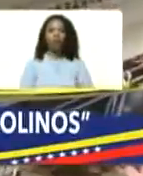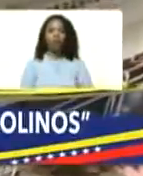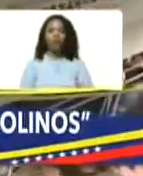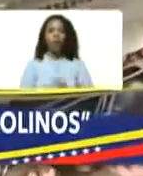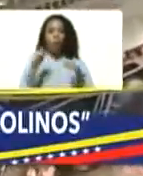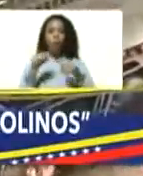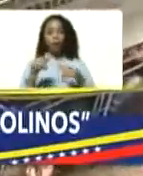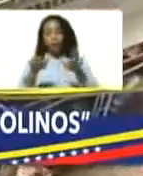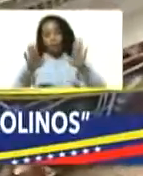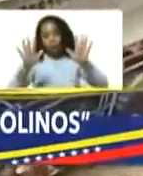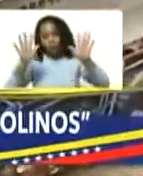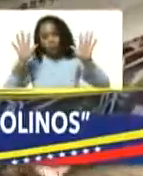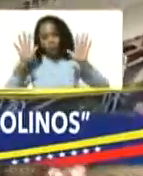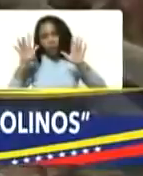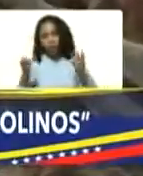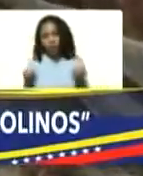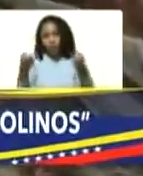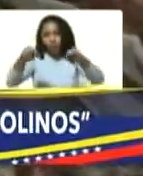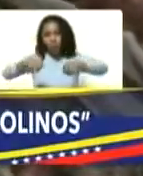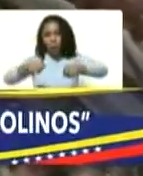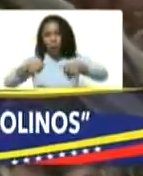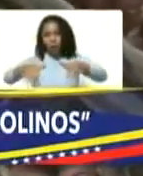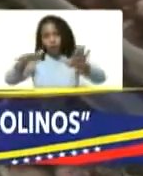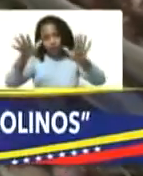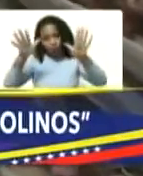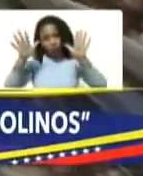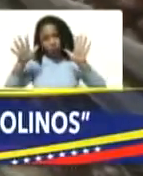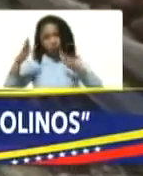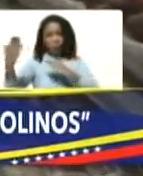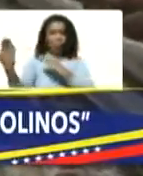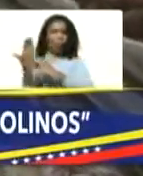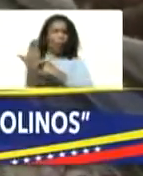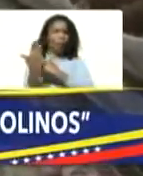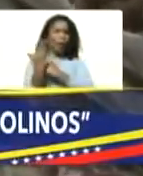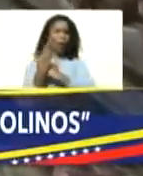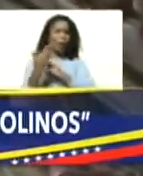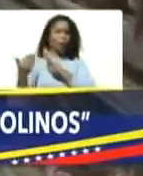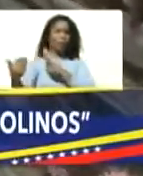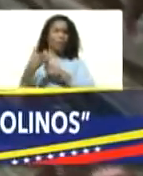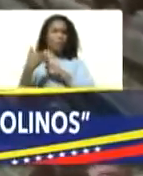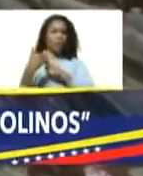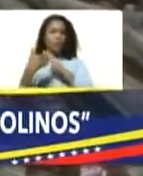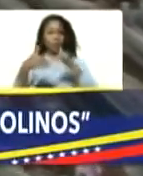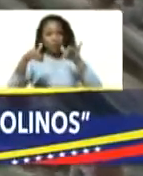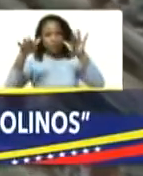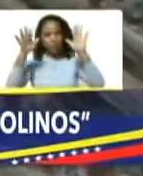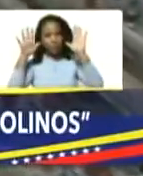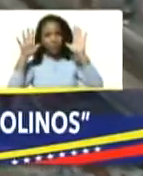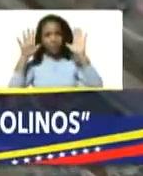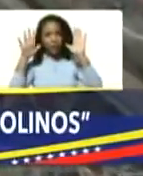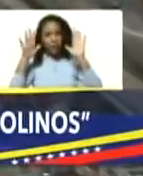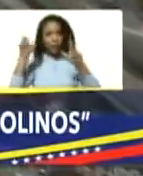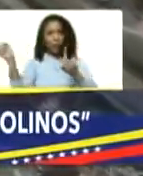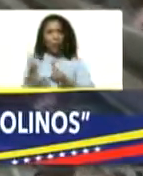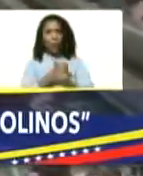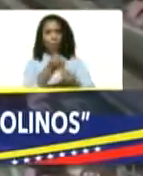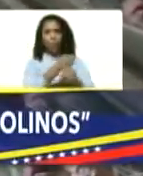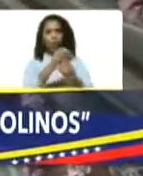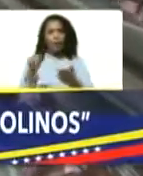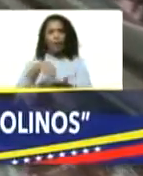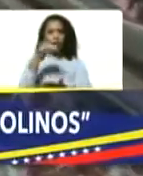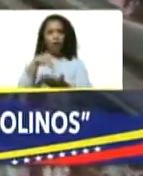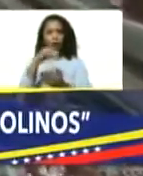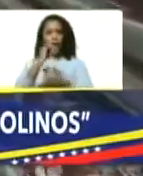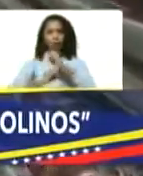pesar del bloqueo a pesar de las sanciones a pesar del saboteo nacional e